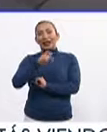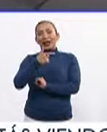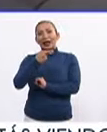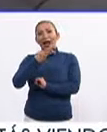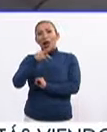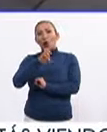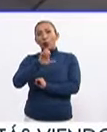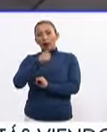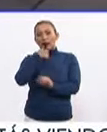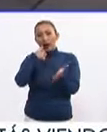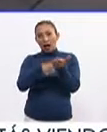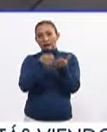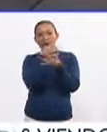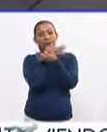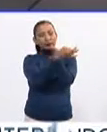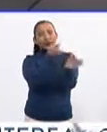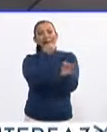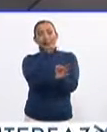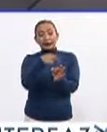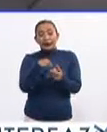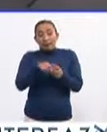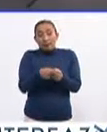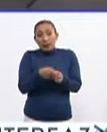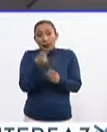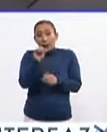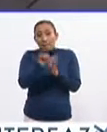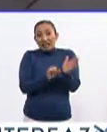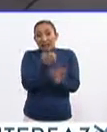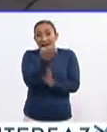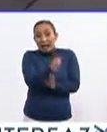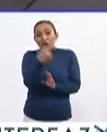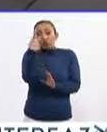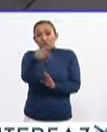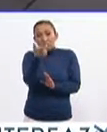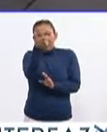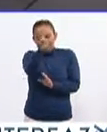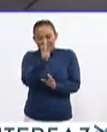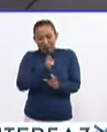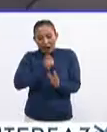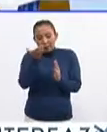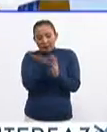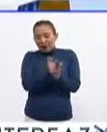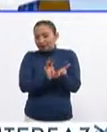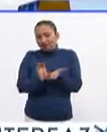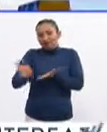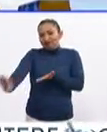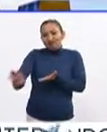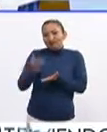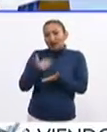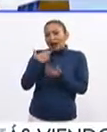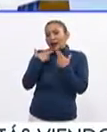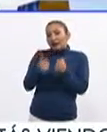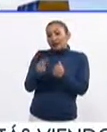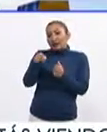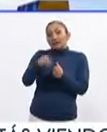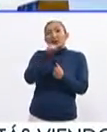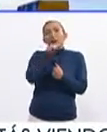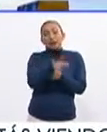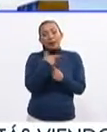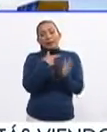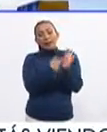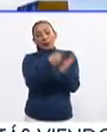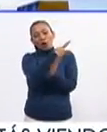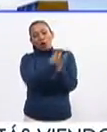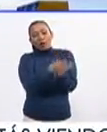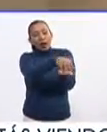a través de un comunicado, expresó que a partir del próximo mes de enero parte de su salario será devuelto a la tesorería, además de que presentará